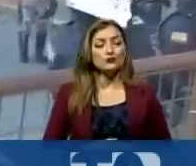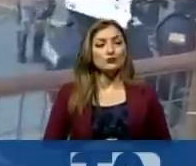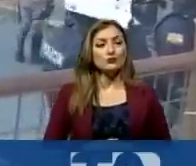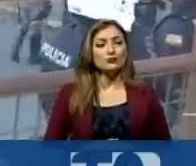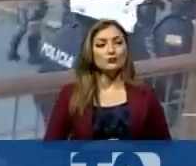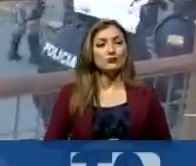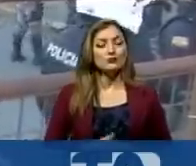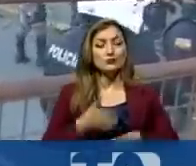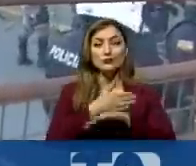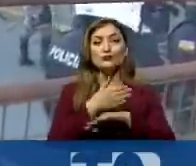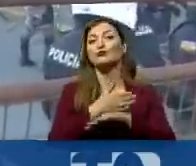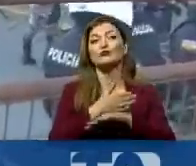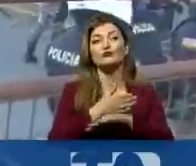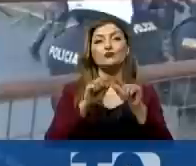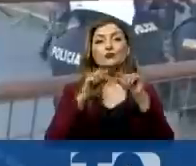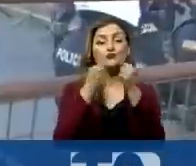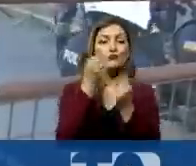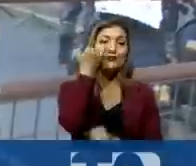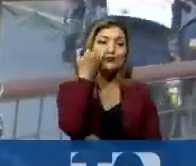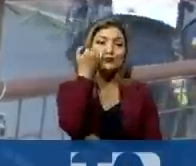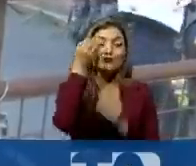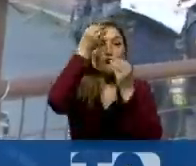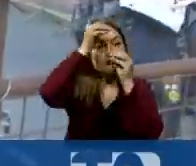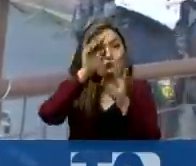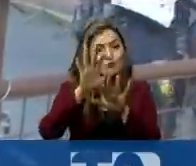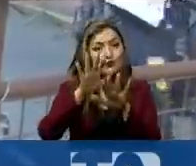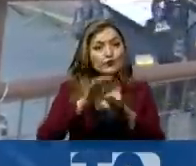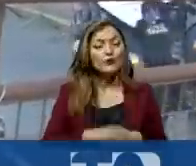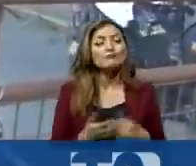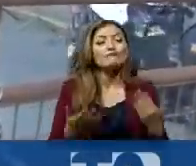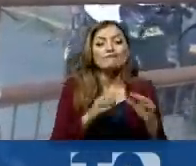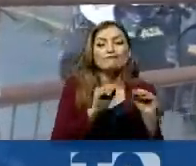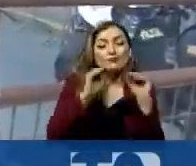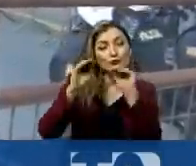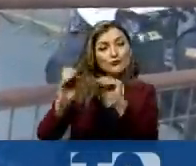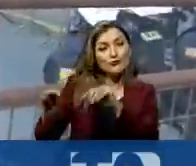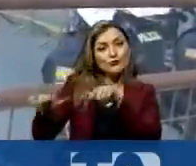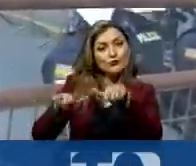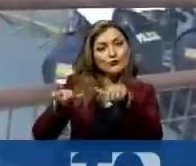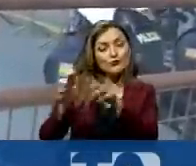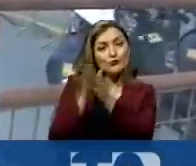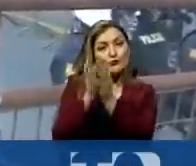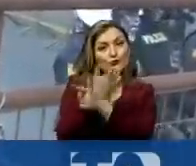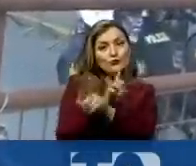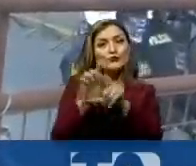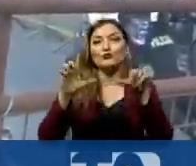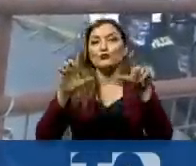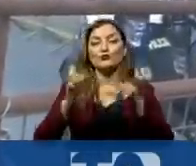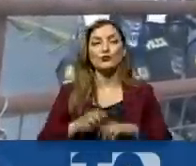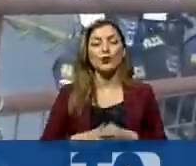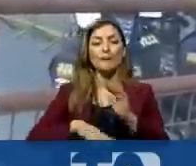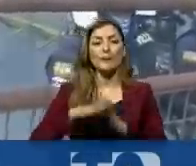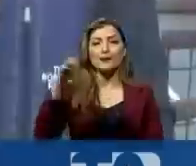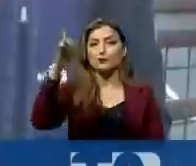los movimientos indígenas han anunciado que se van a trasladar hasta este lugar para pedir la liberación de su máximo líder